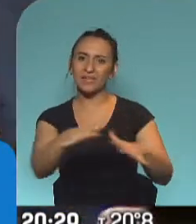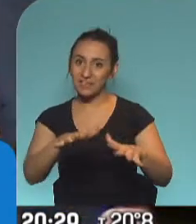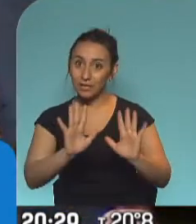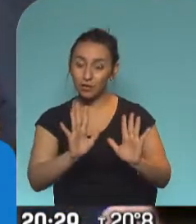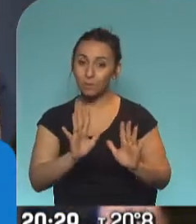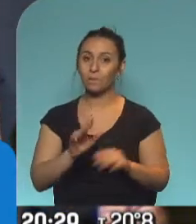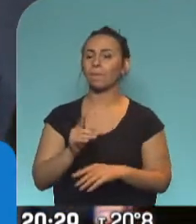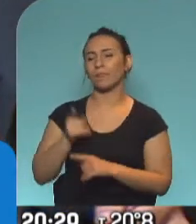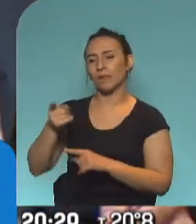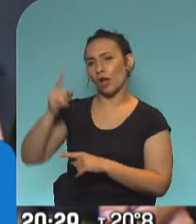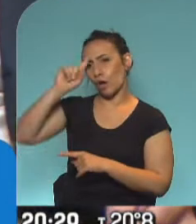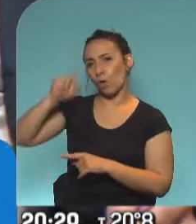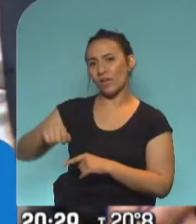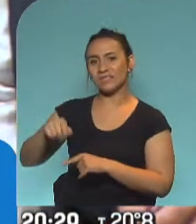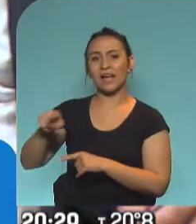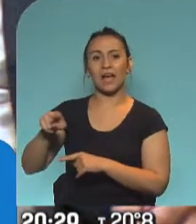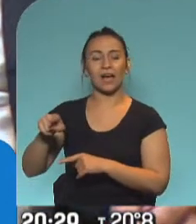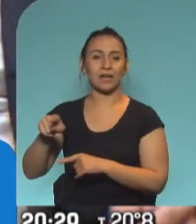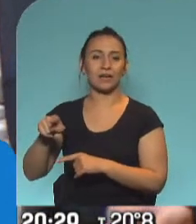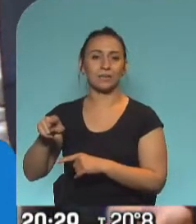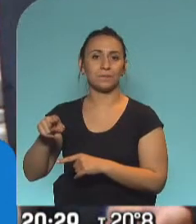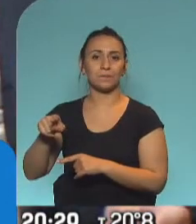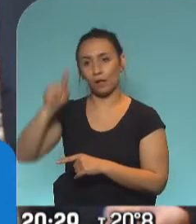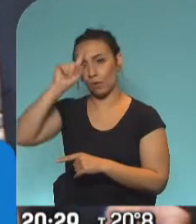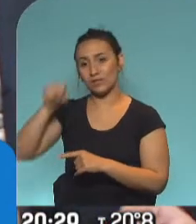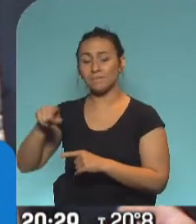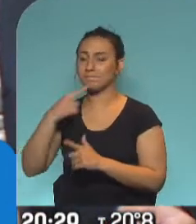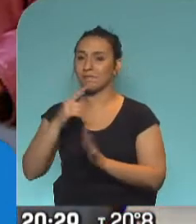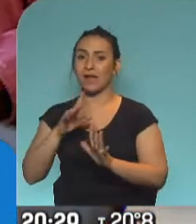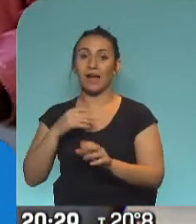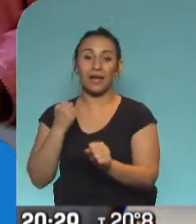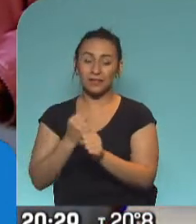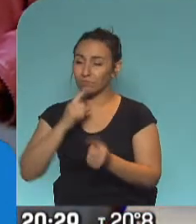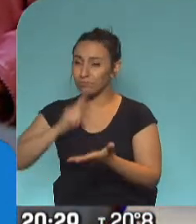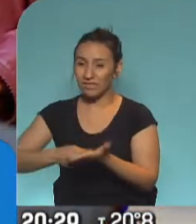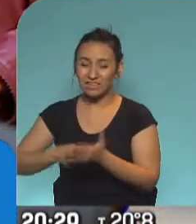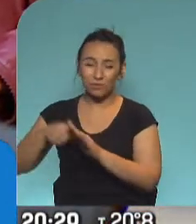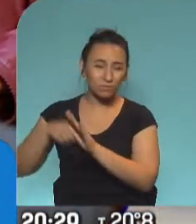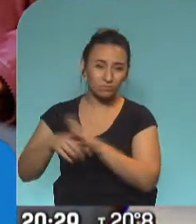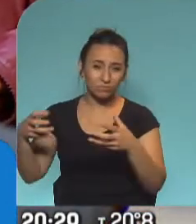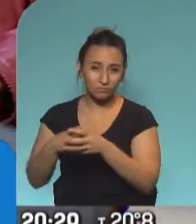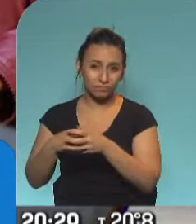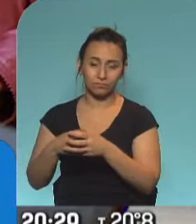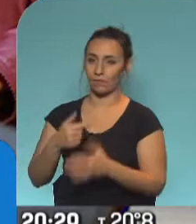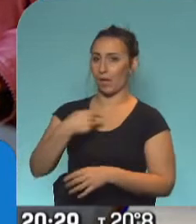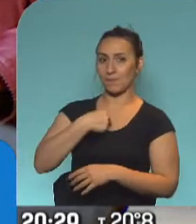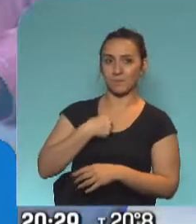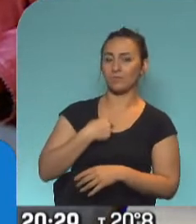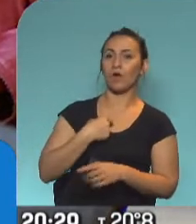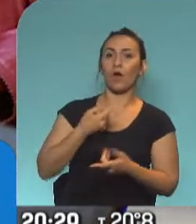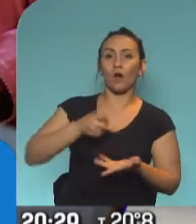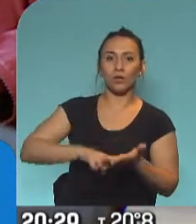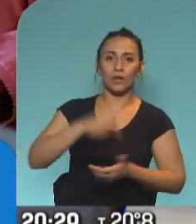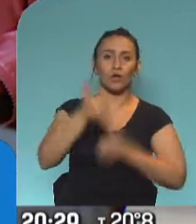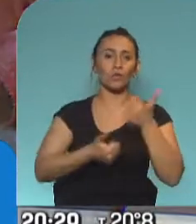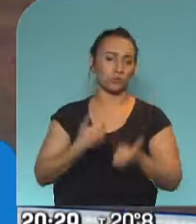la jueza de primera instancia, de modo que hasta que no haya una definición de fondo, en mi caso no se puede llamar a concurso, desde luego. Ahora, doctor,